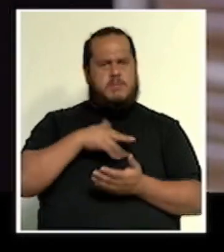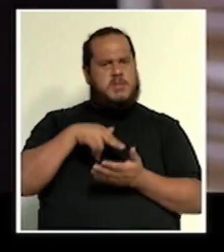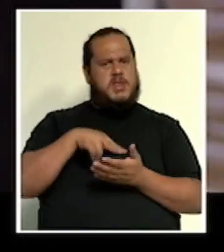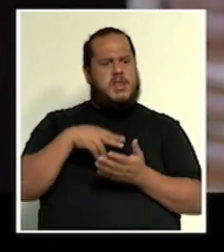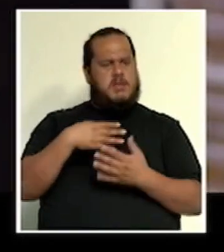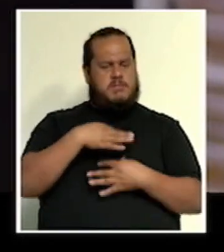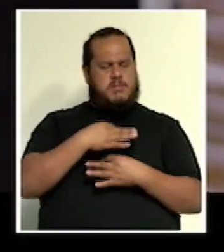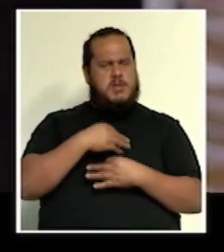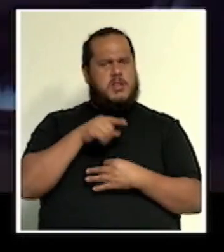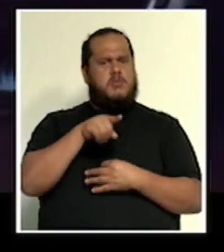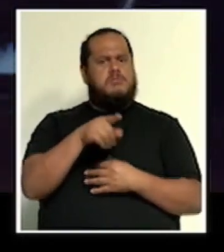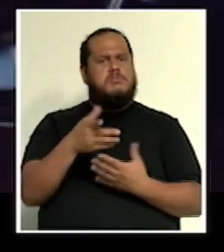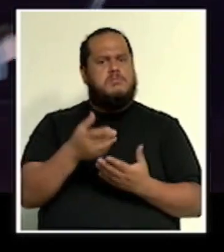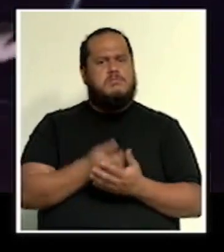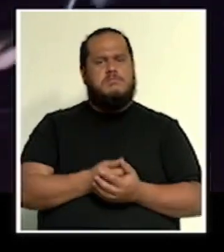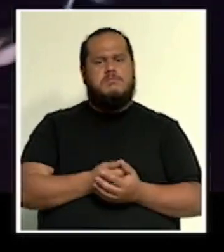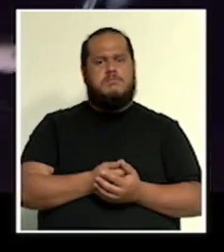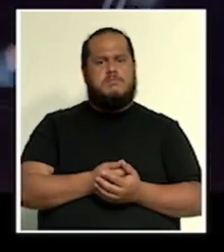usted?